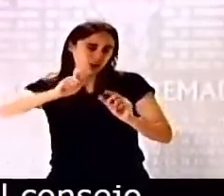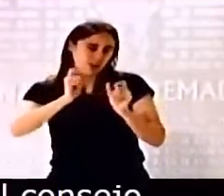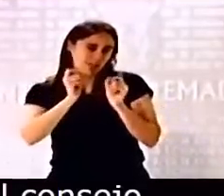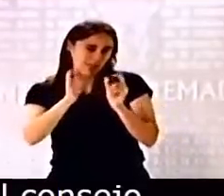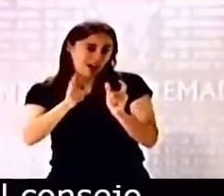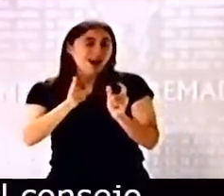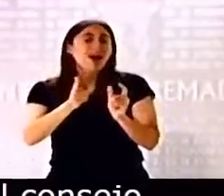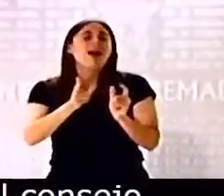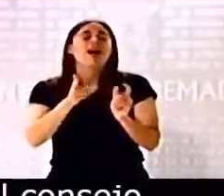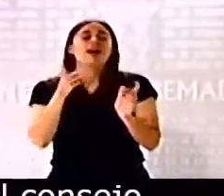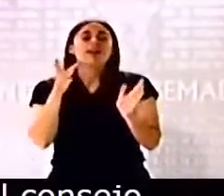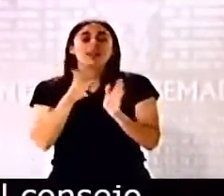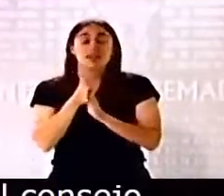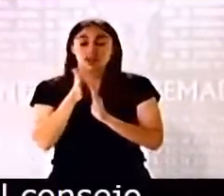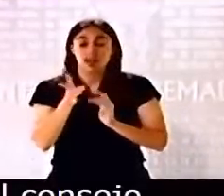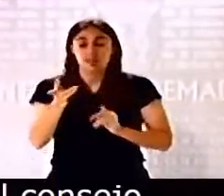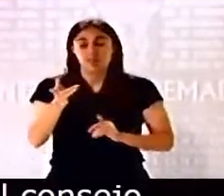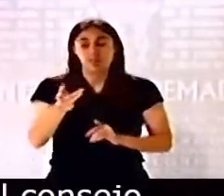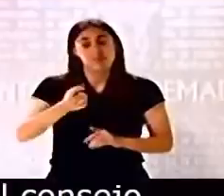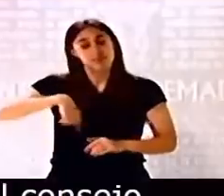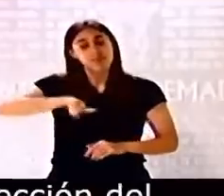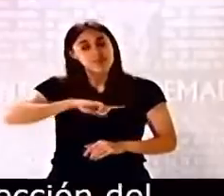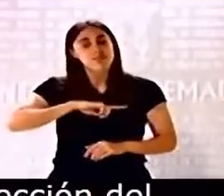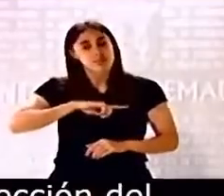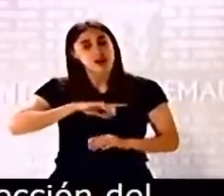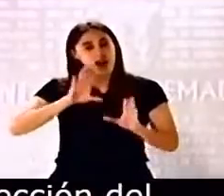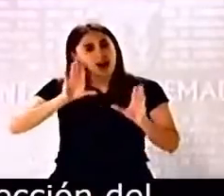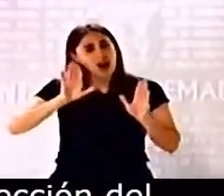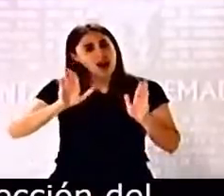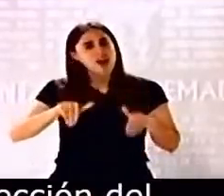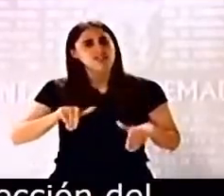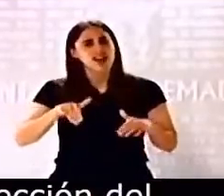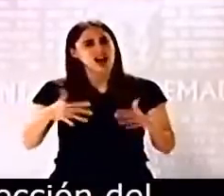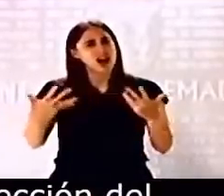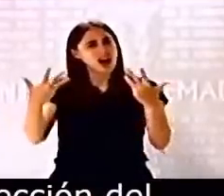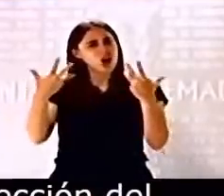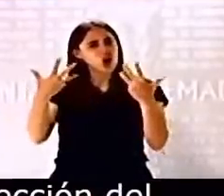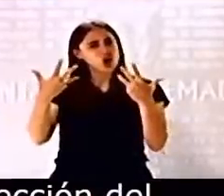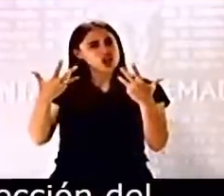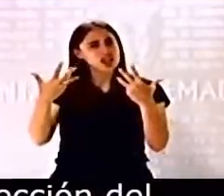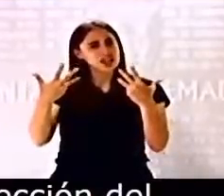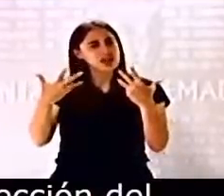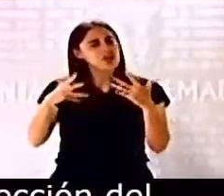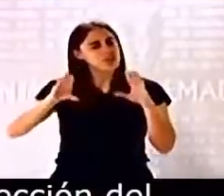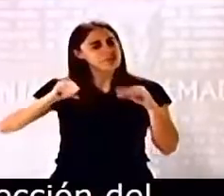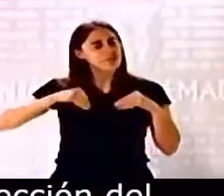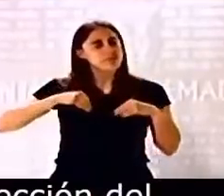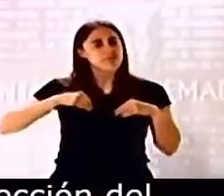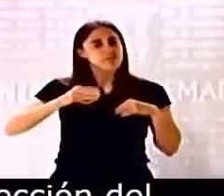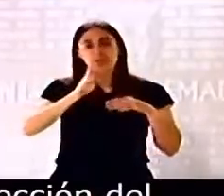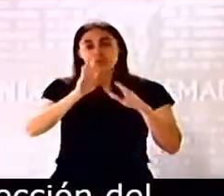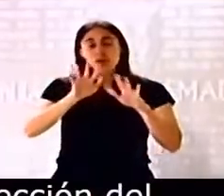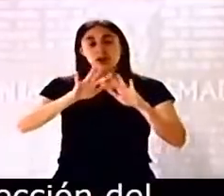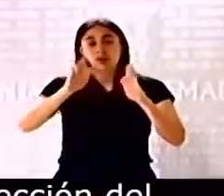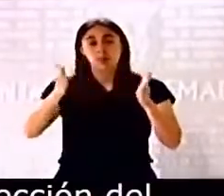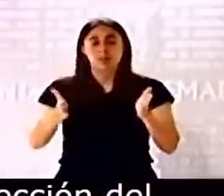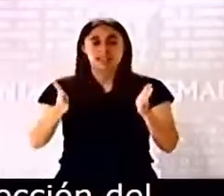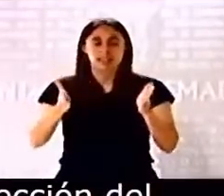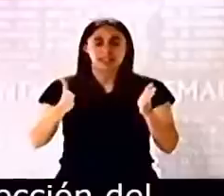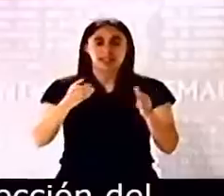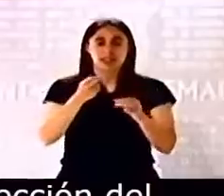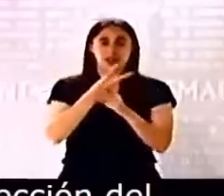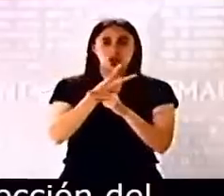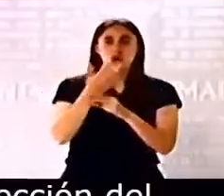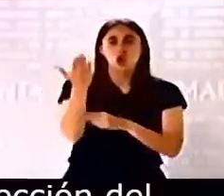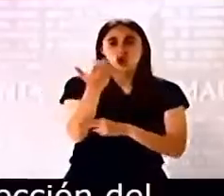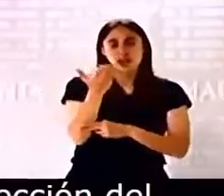y haciendo caso a esa recomendación que hacían en esa mesa de la hostelería y